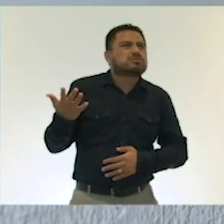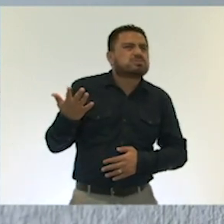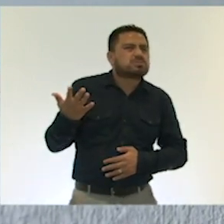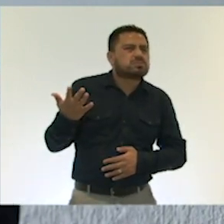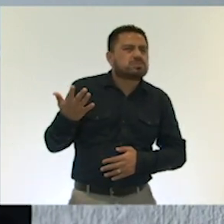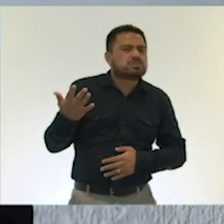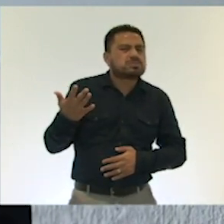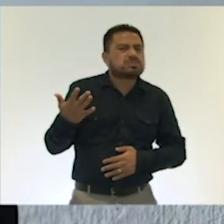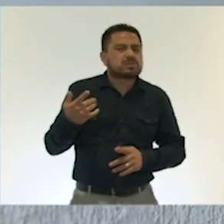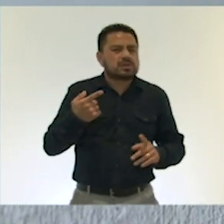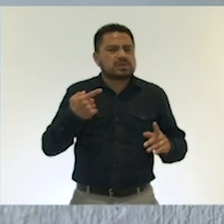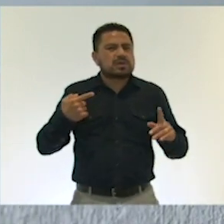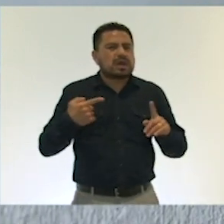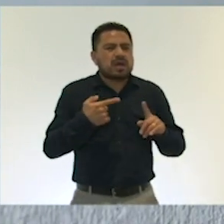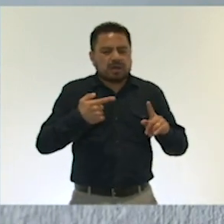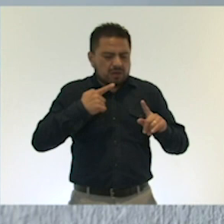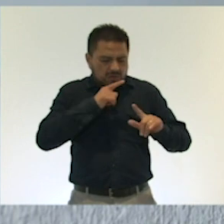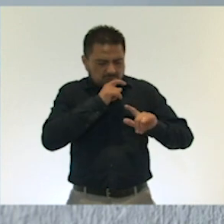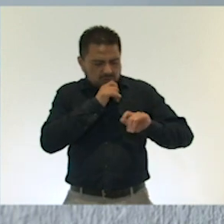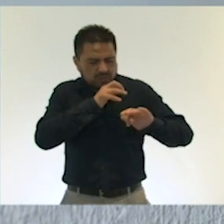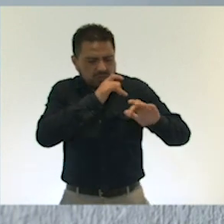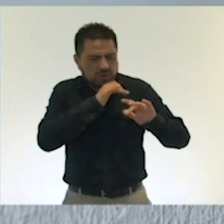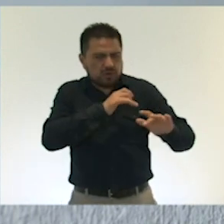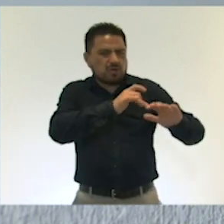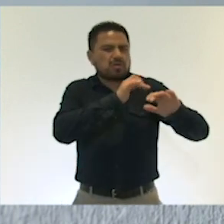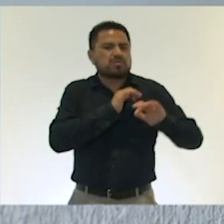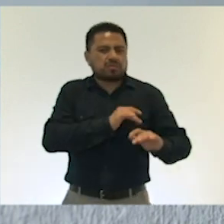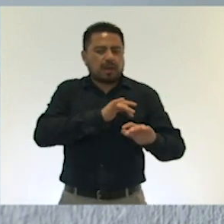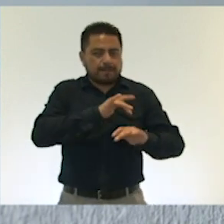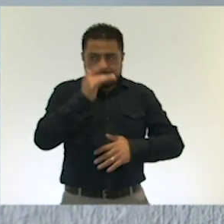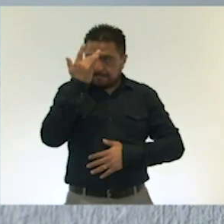hasta el extracto de la flauta mágica en el Glockenspiel.